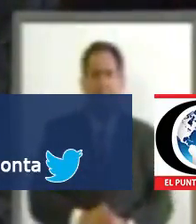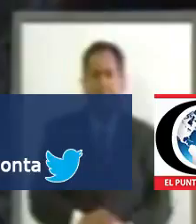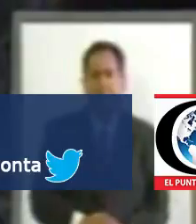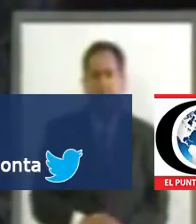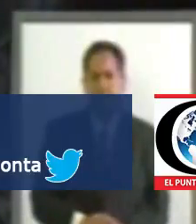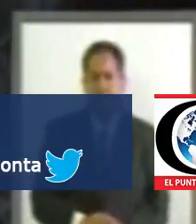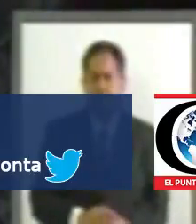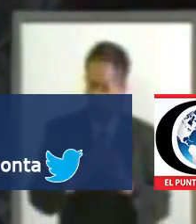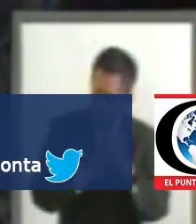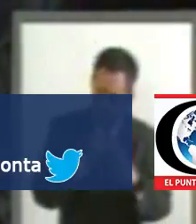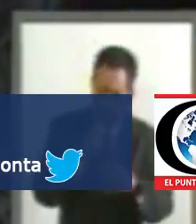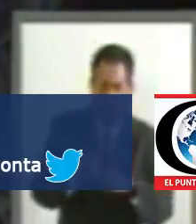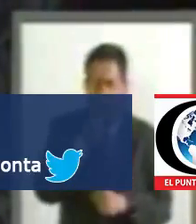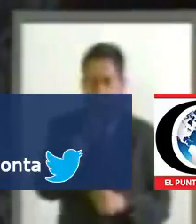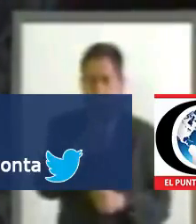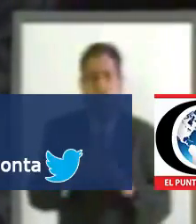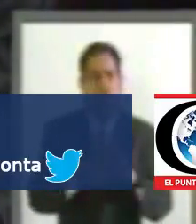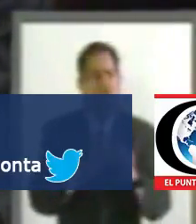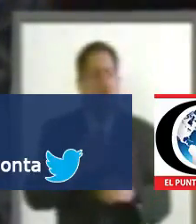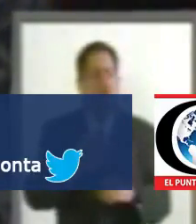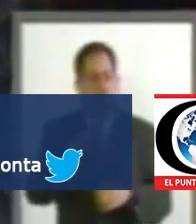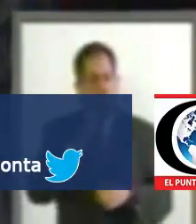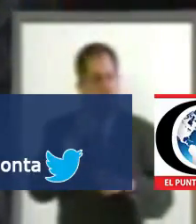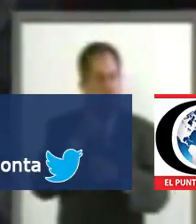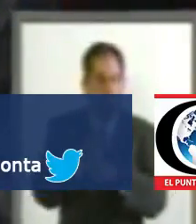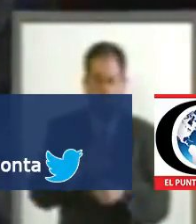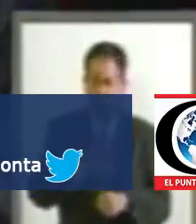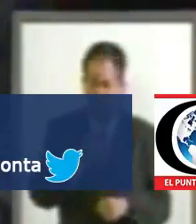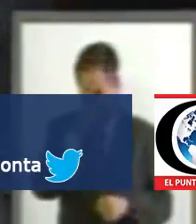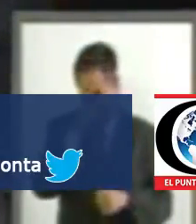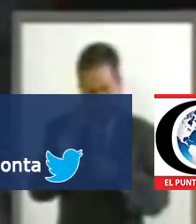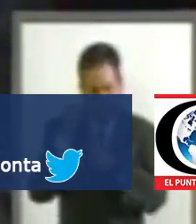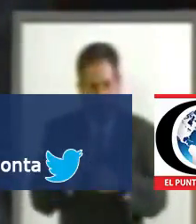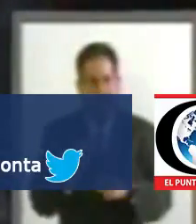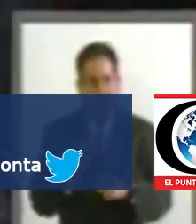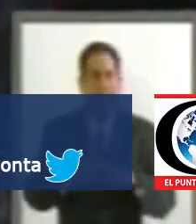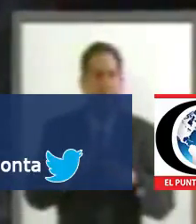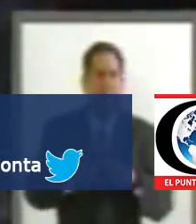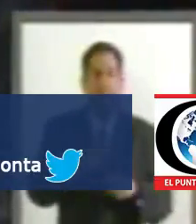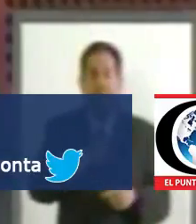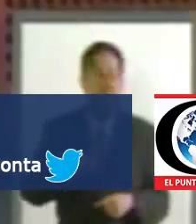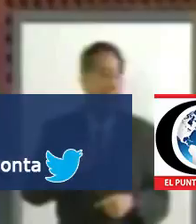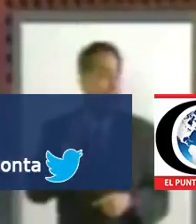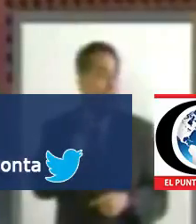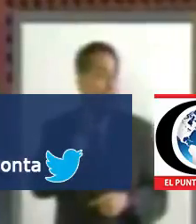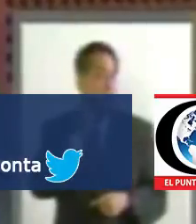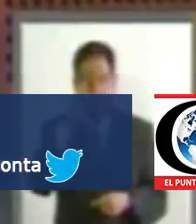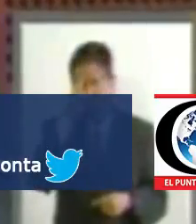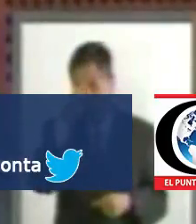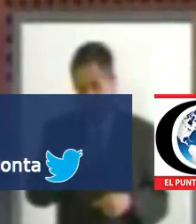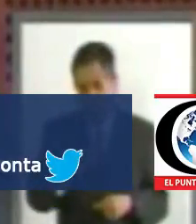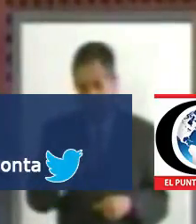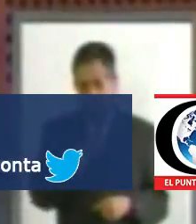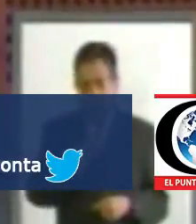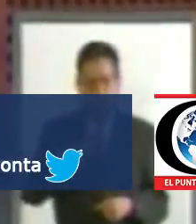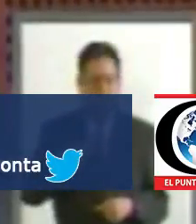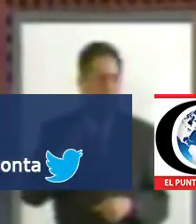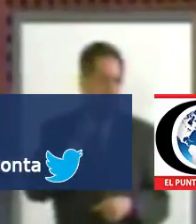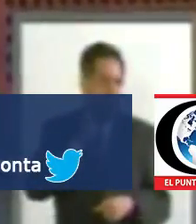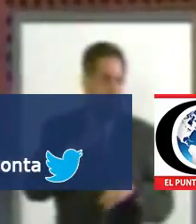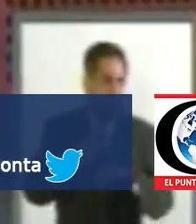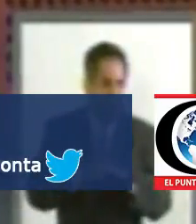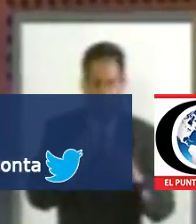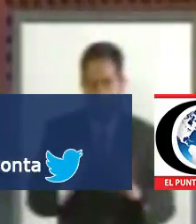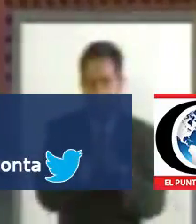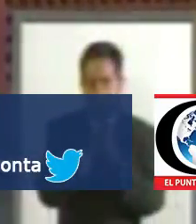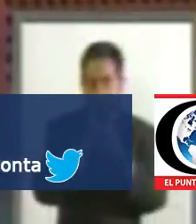la conversación entre la llamada de nuestro presidente Enrique Peña Nieto y el presidente de Estados Unidos,